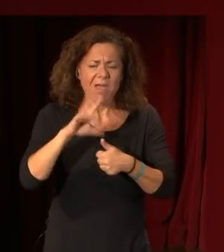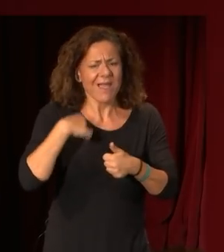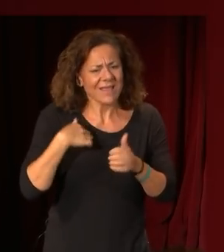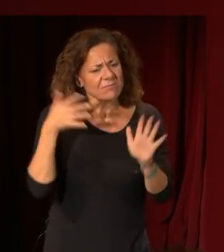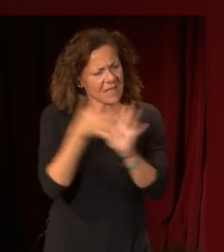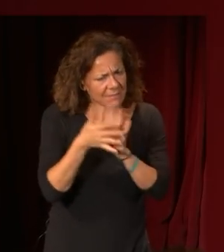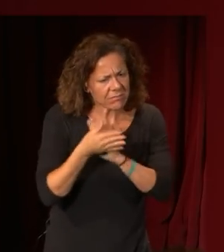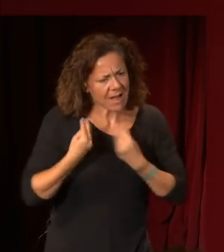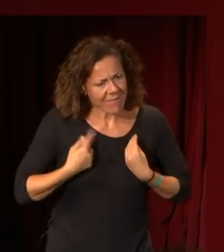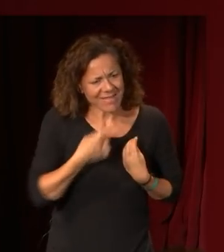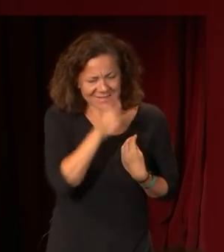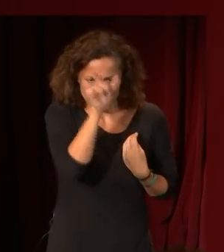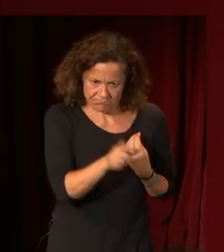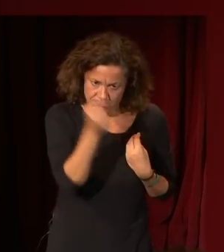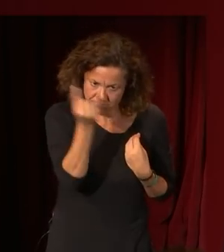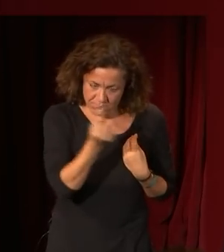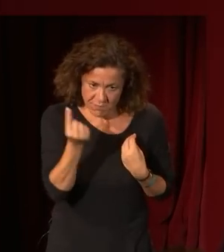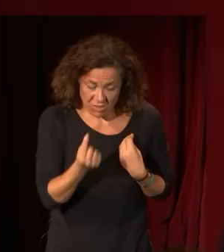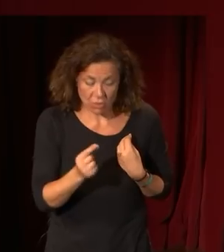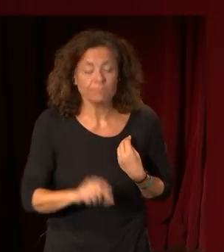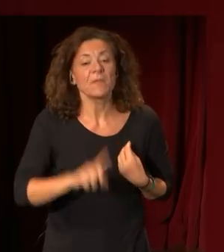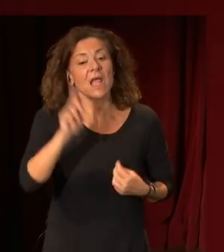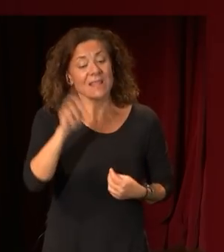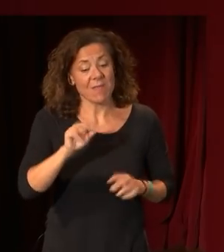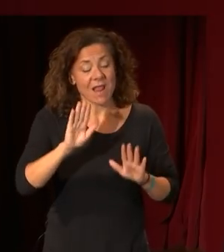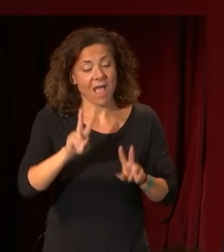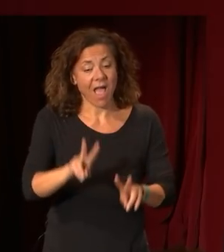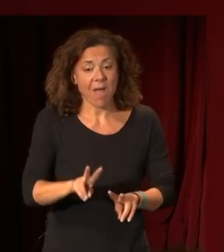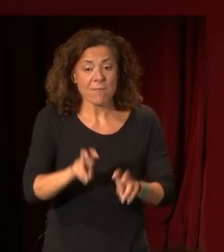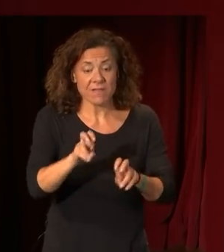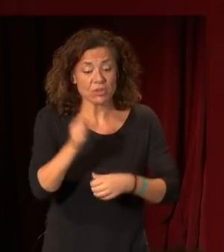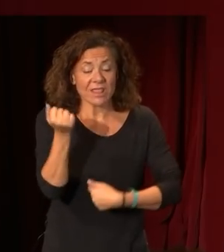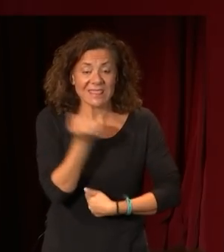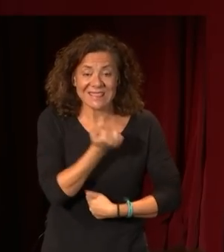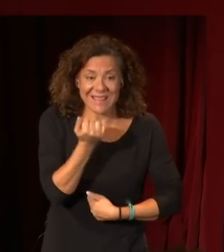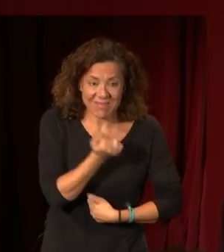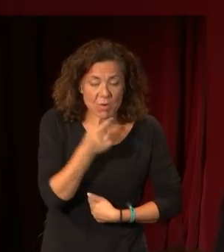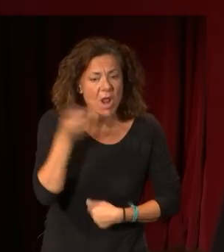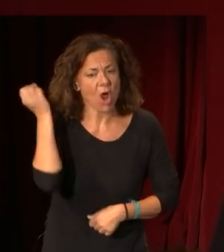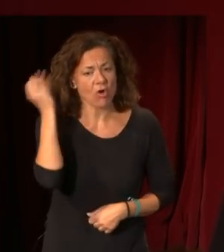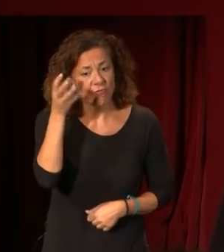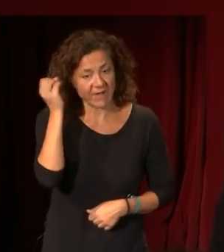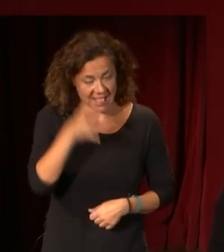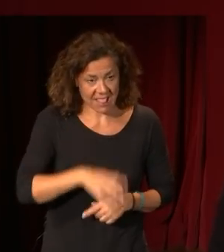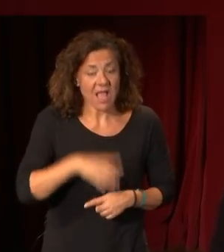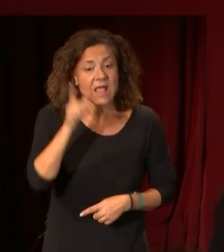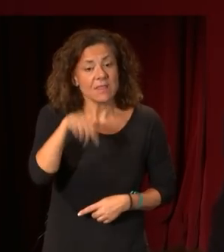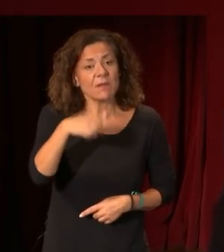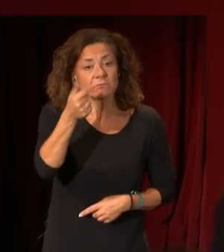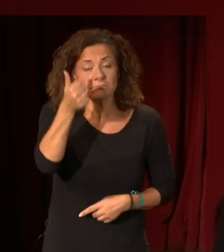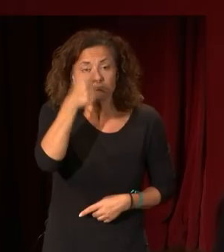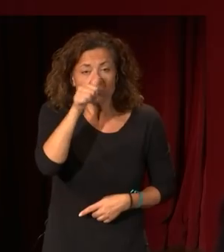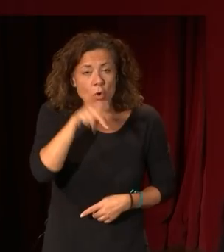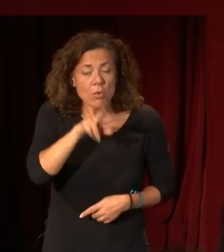que se dedicaron a este pintor y en segundo lugar a principios ya de diciembre habrá una conferencia de ramón jone este